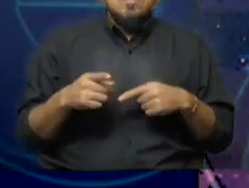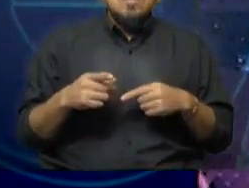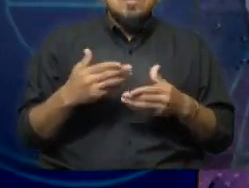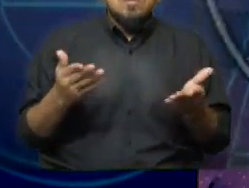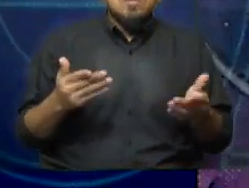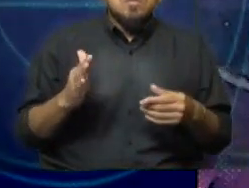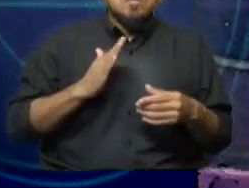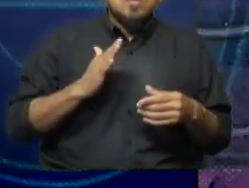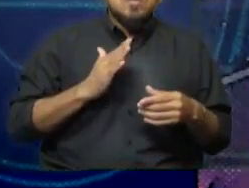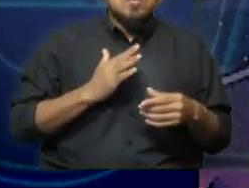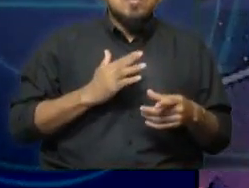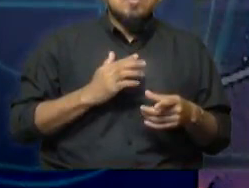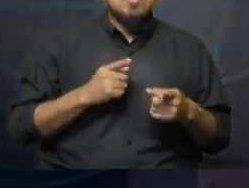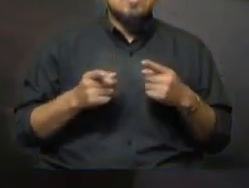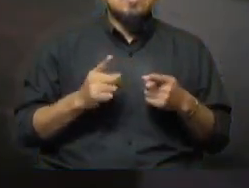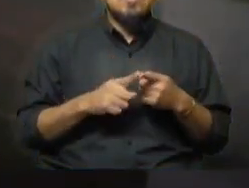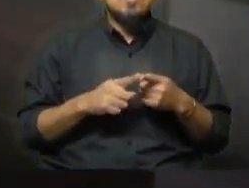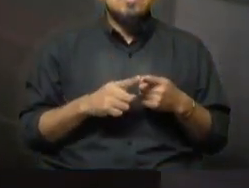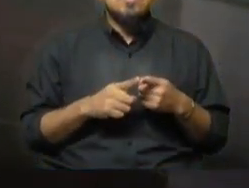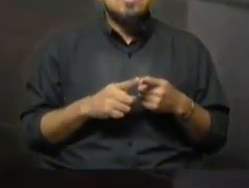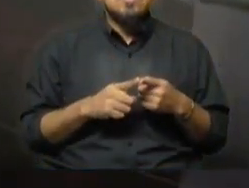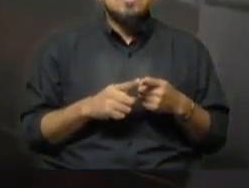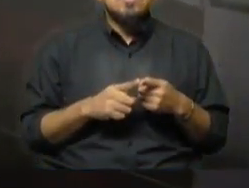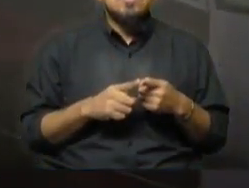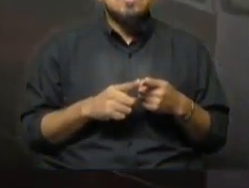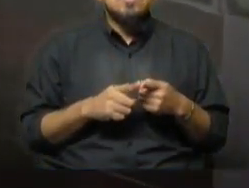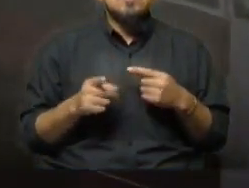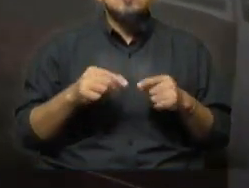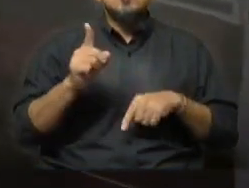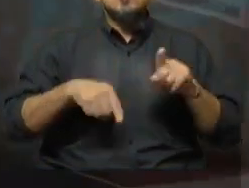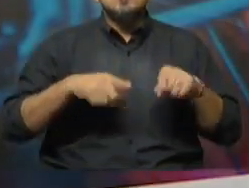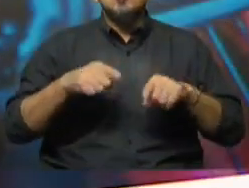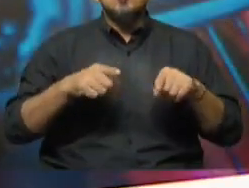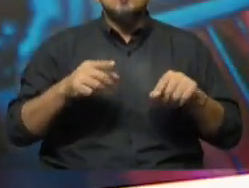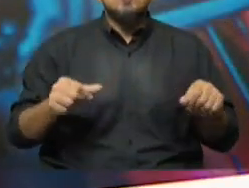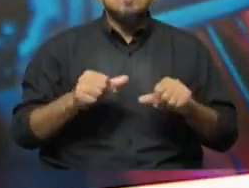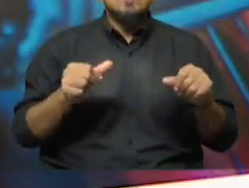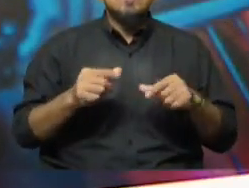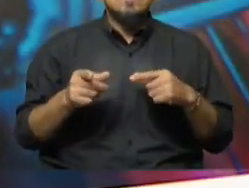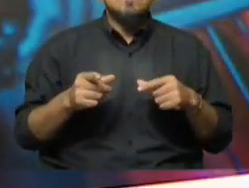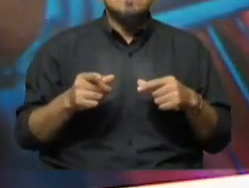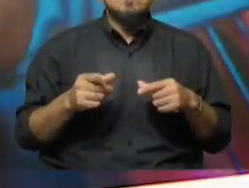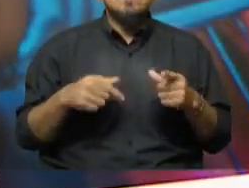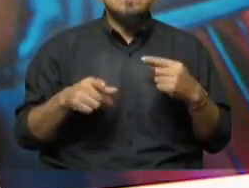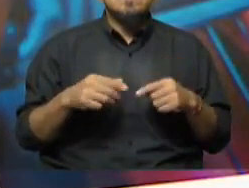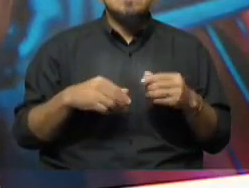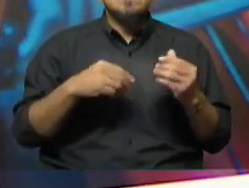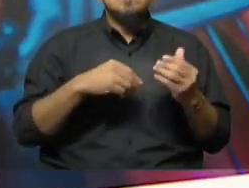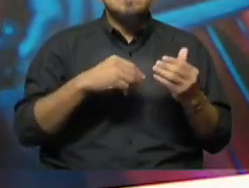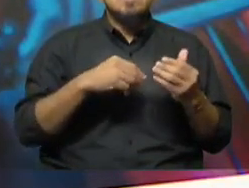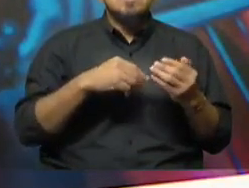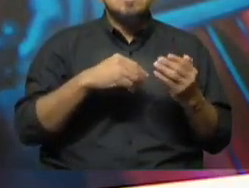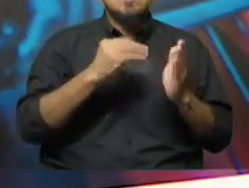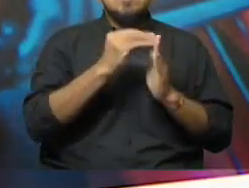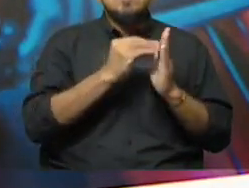mujer o sos disidencia más. Y en tu caso, Pamela, que sos gestora y que te tenés que encargar o de las grillas o